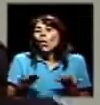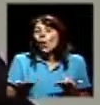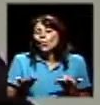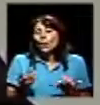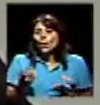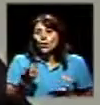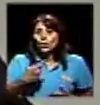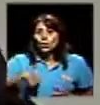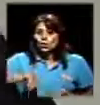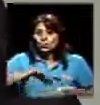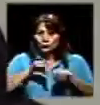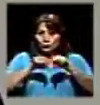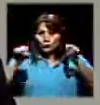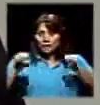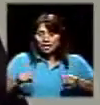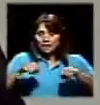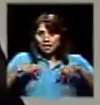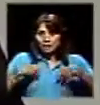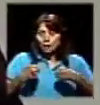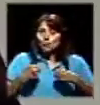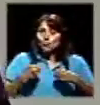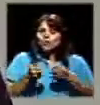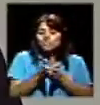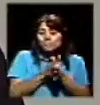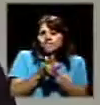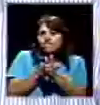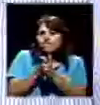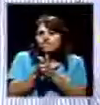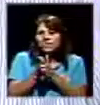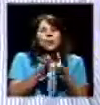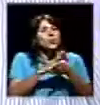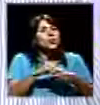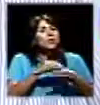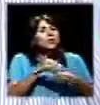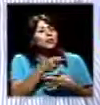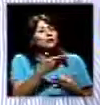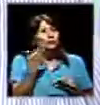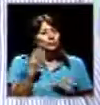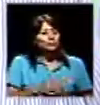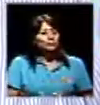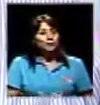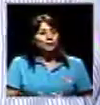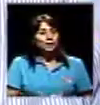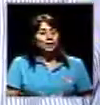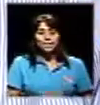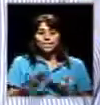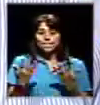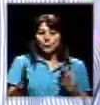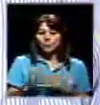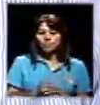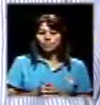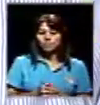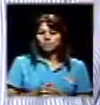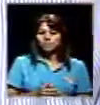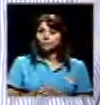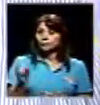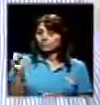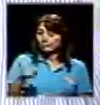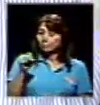sistema de salud. Pero cuéntenos, usted si sabe de eso y yo no. Bueno, vamos a ver un poco. En